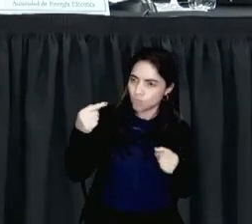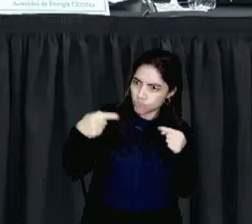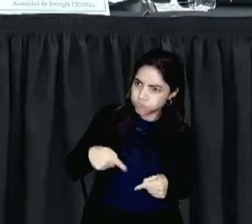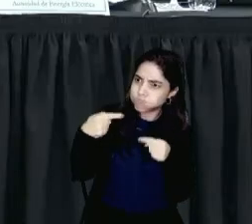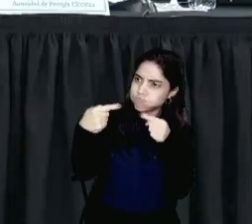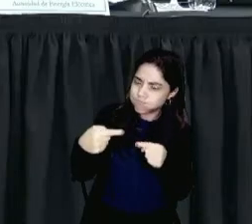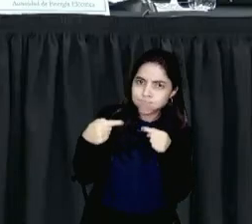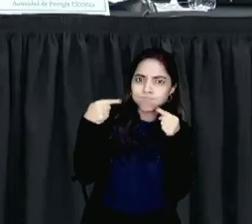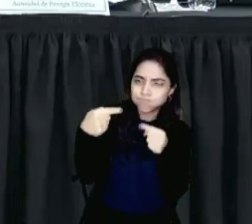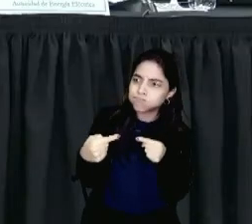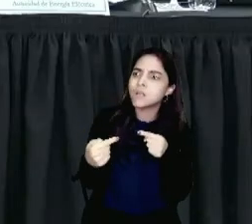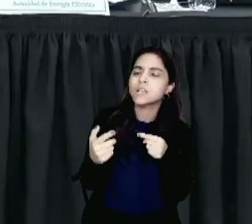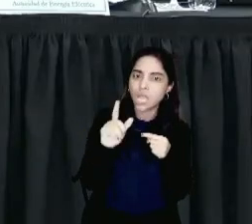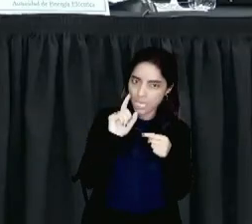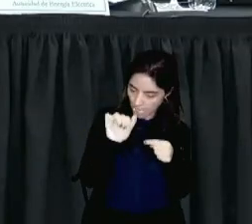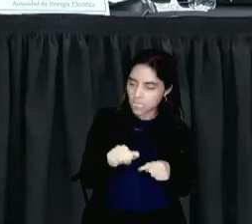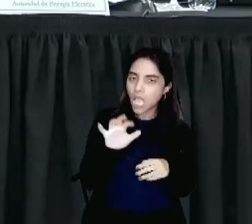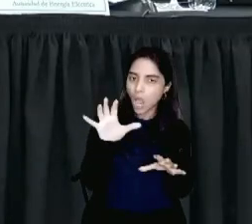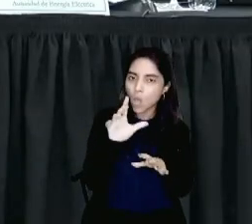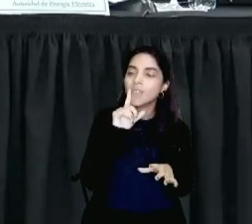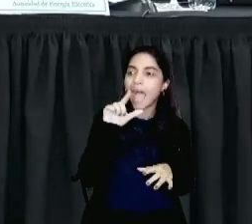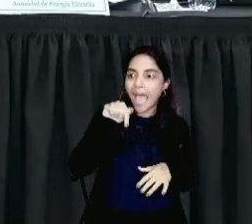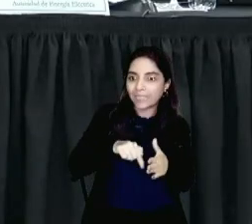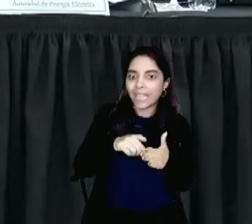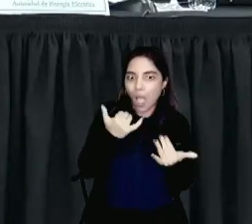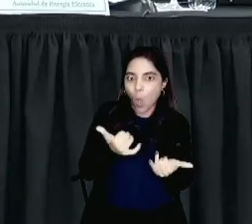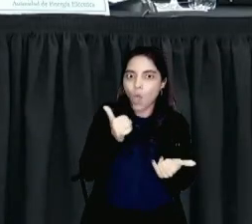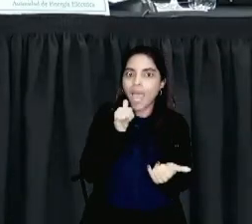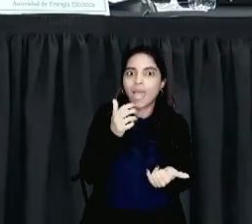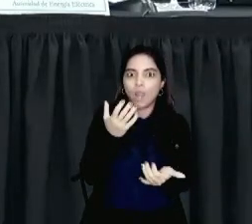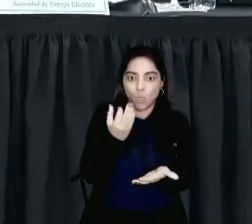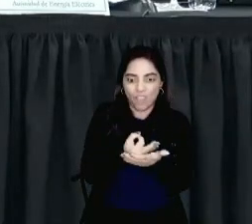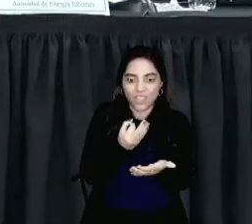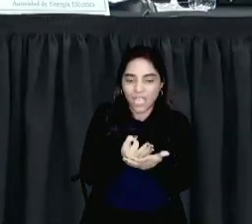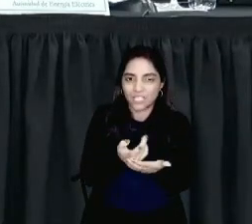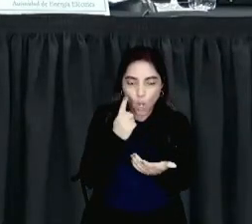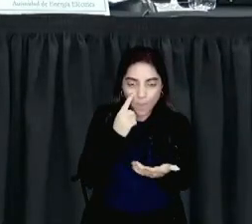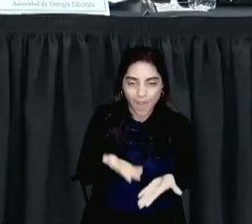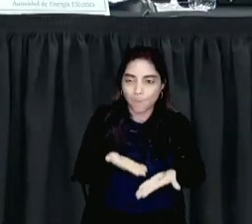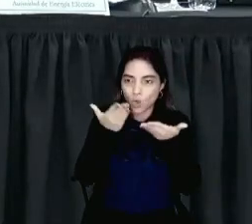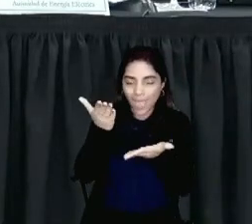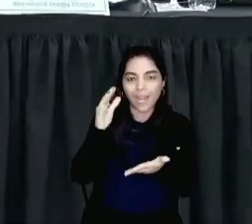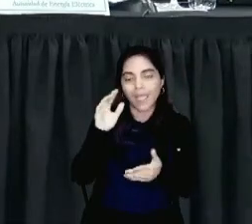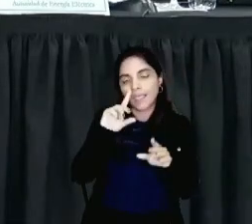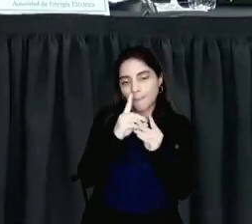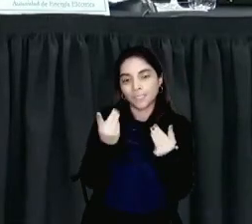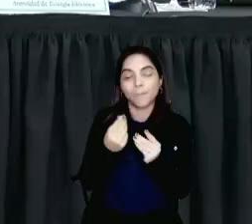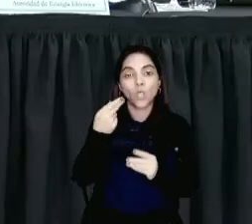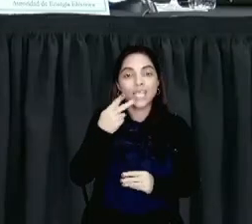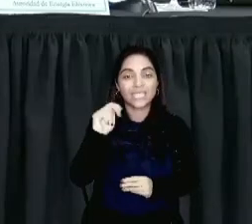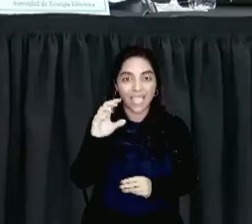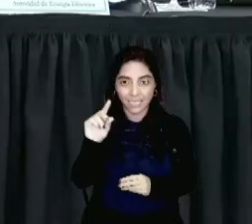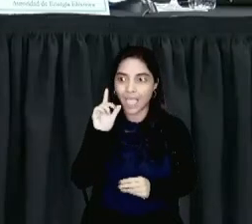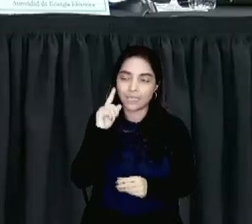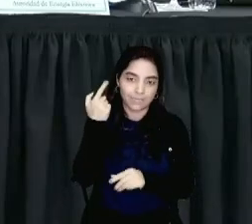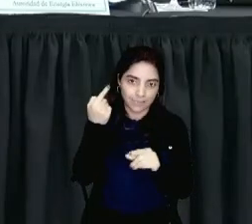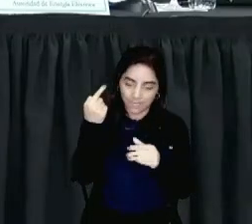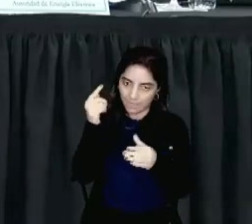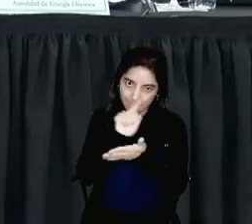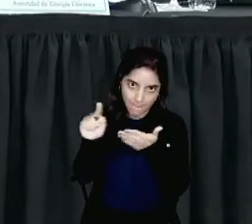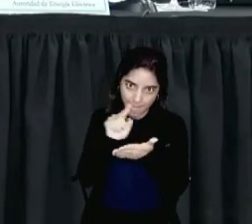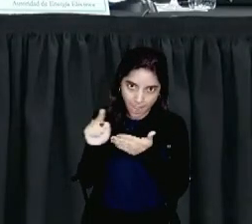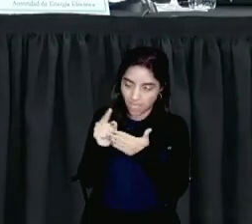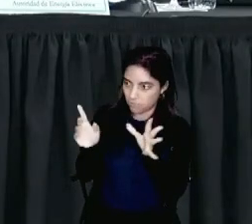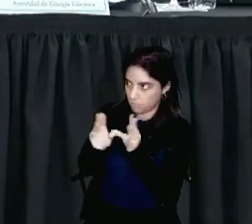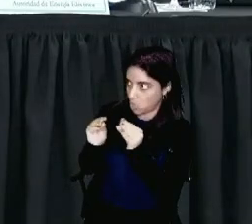atrasos hasta en los estados financieros corrientes que están ante el departamento de hacienda semanalmente se reúne con nosotros y esa es